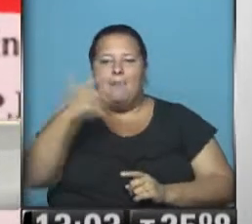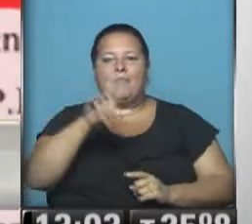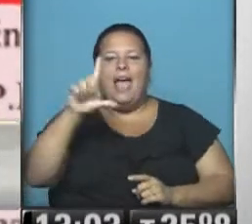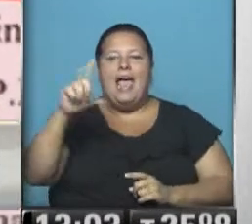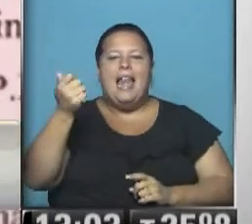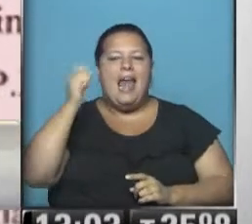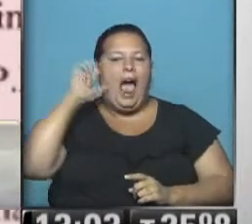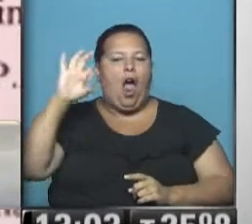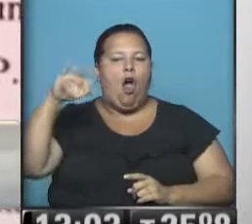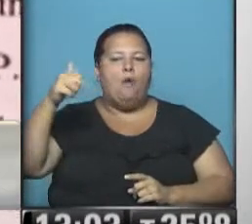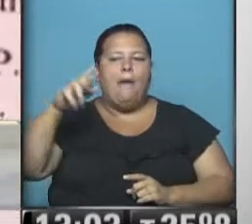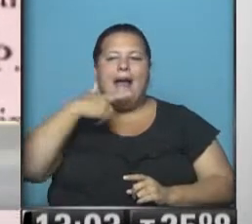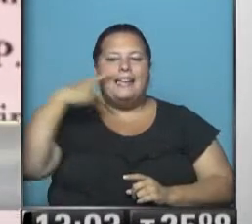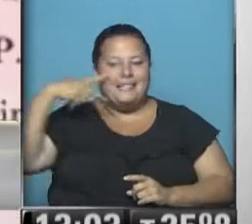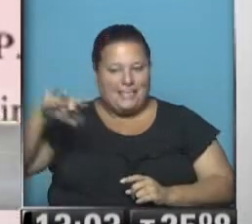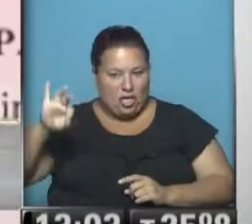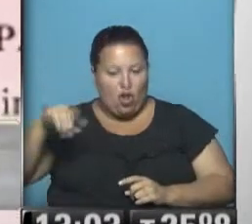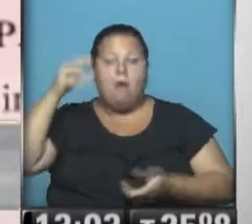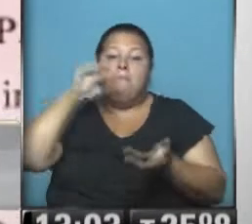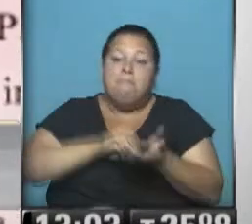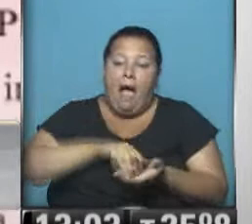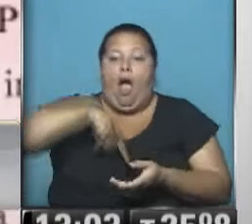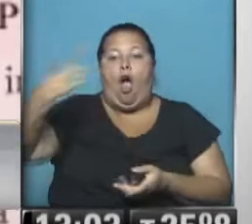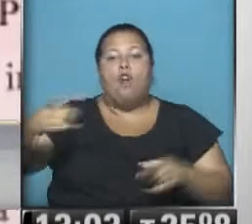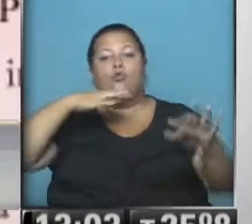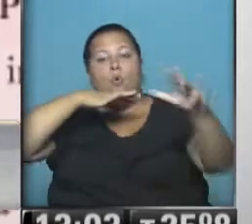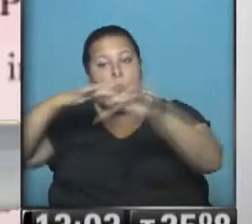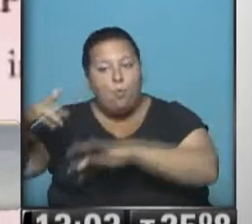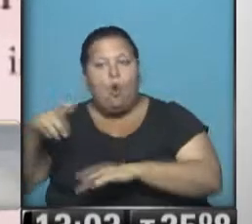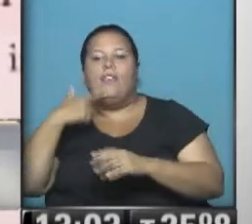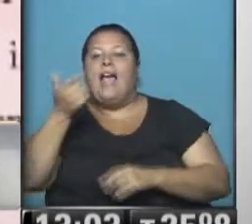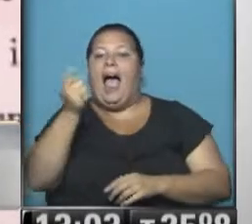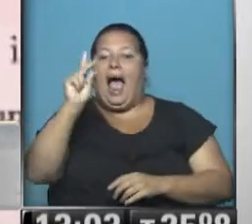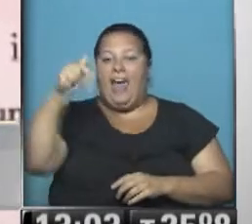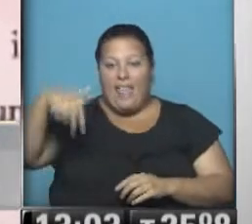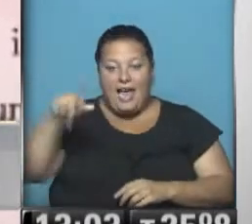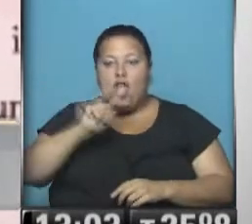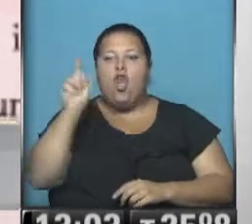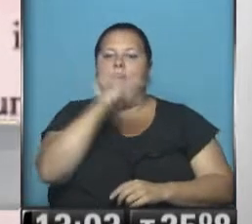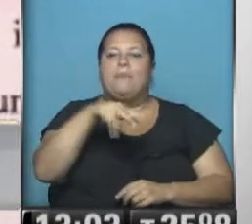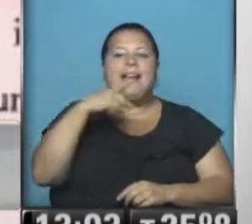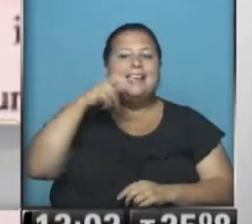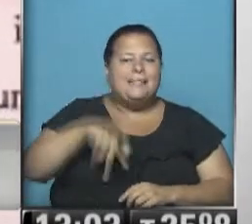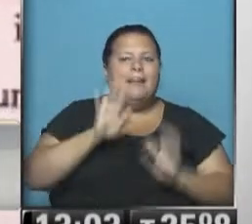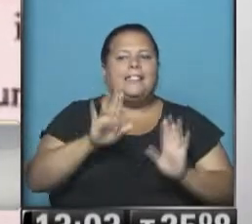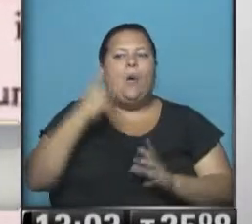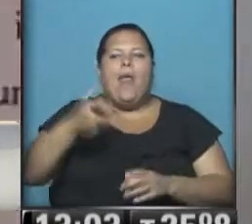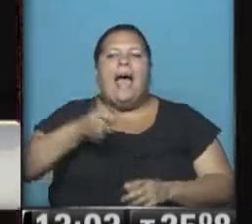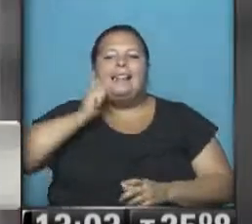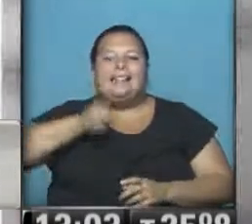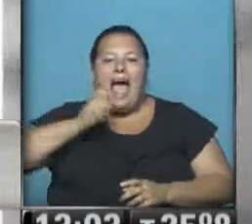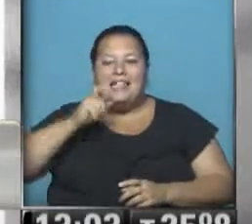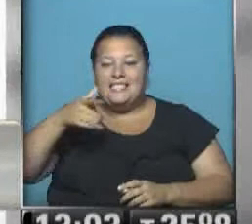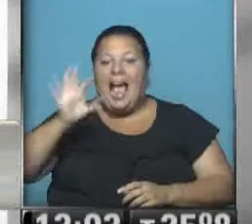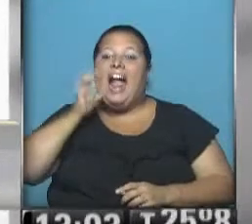también sumado a otro trascendido, que es el que los rastros de ADN que no son de Nisman fueron encontrados en una taza de café